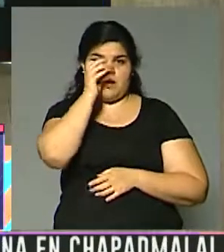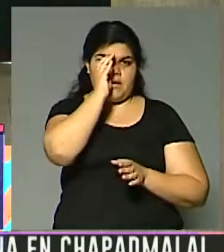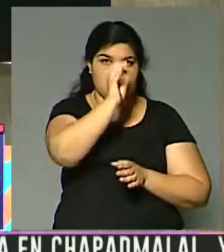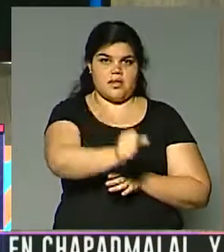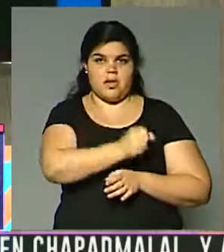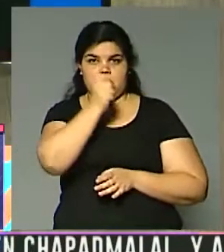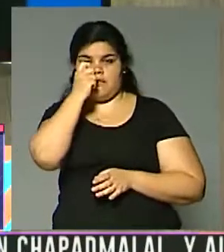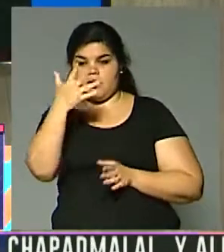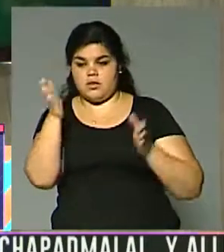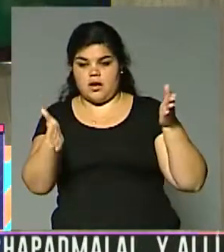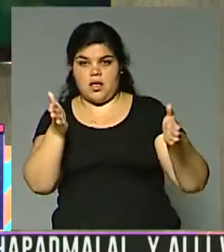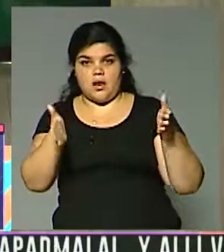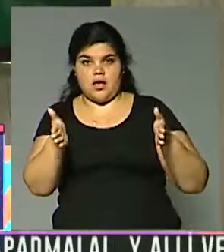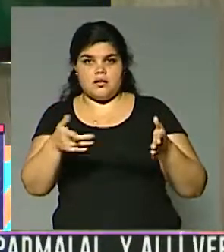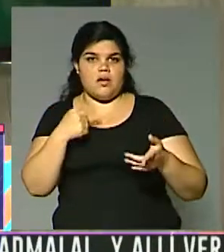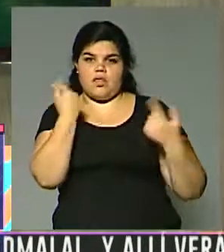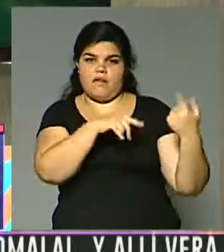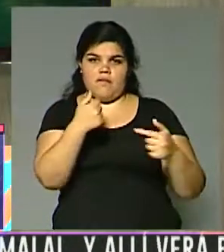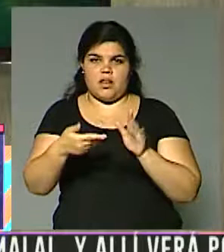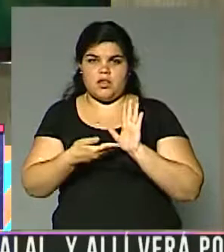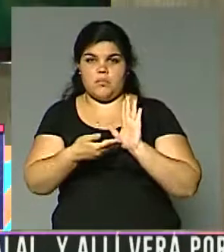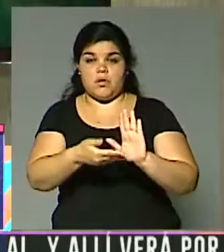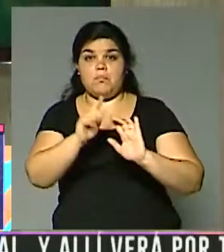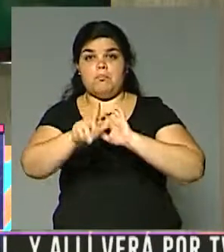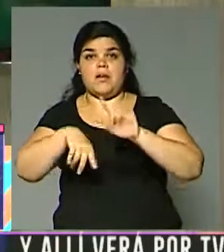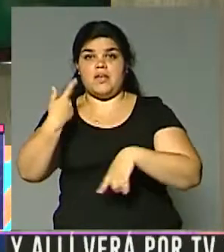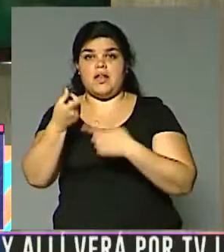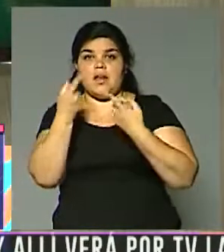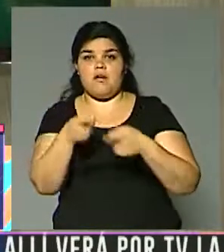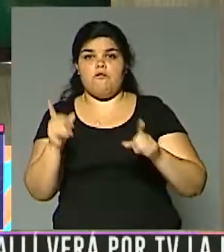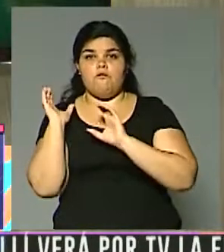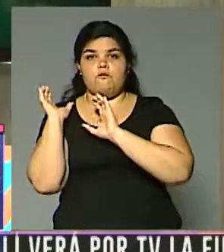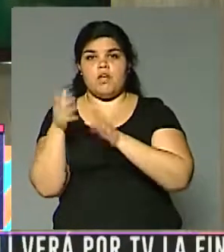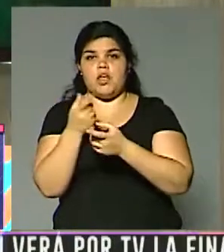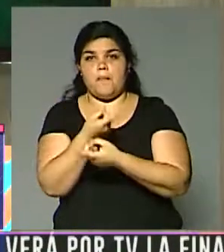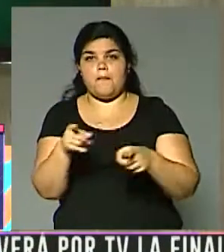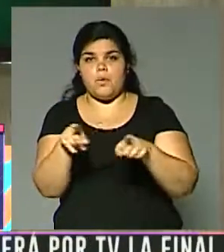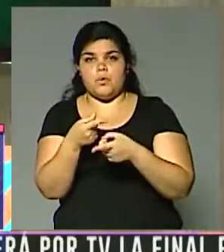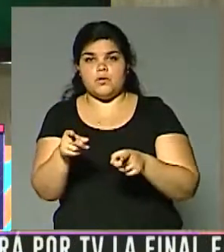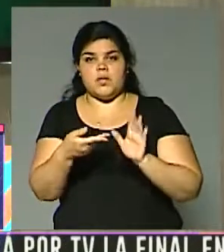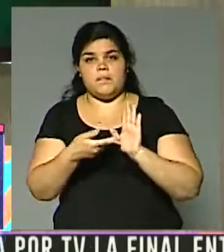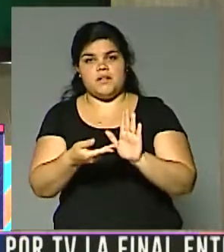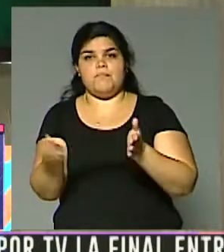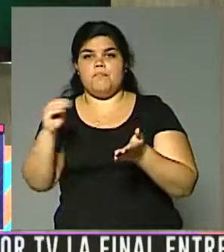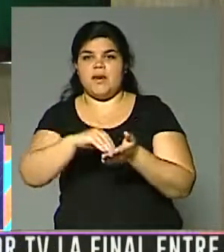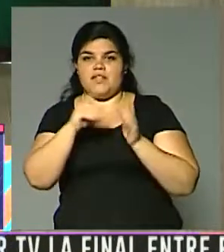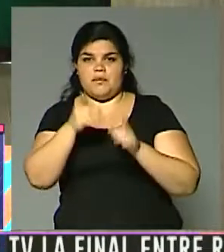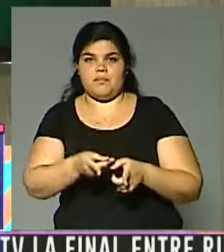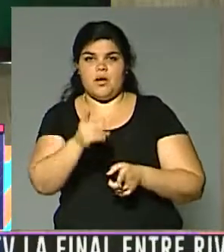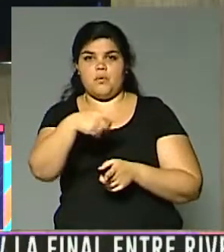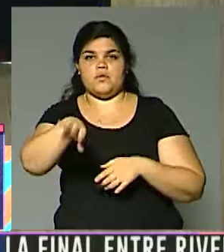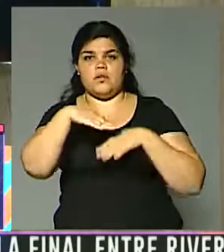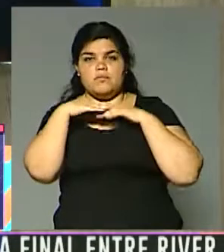distintas funciones mañana en el marco de la feria de la música va haber otra presentación para que ustedes puedan ir a vis a verla